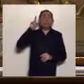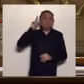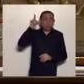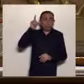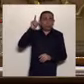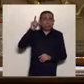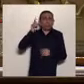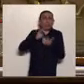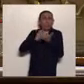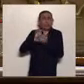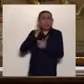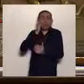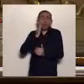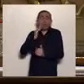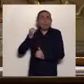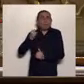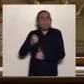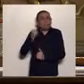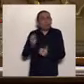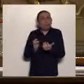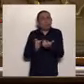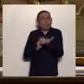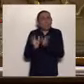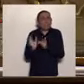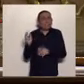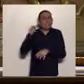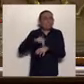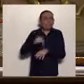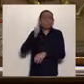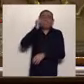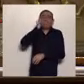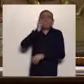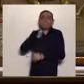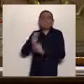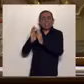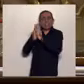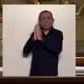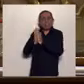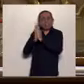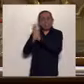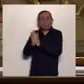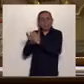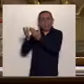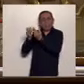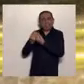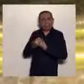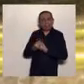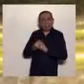Tú que eres nuestro buen Pastor resucitado, Señor, ten piedad.